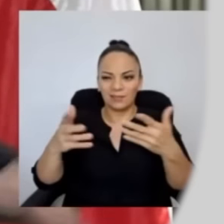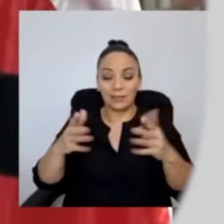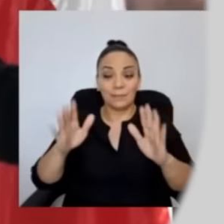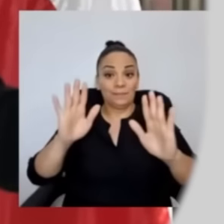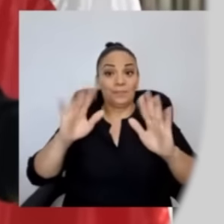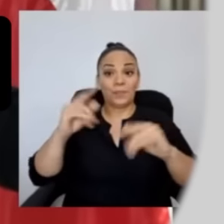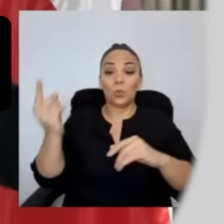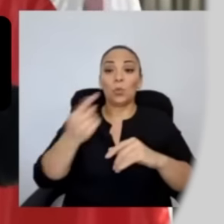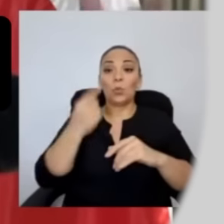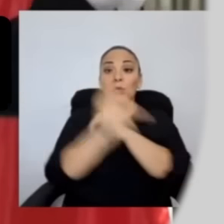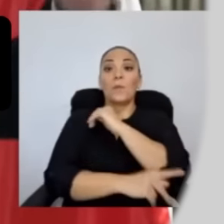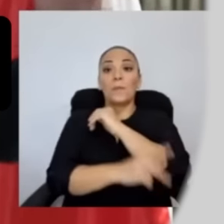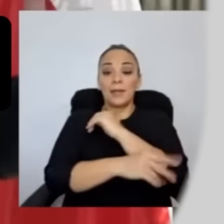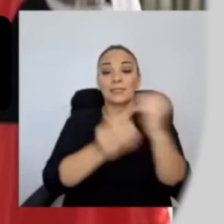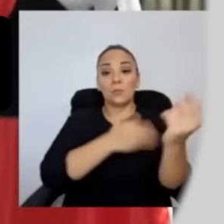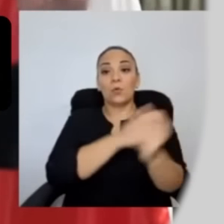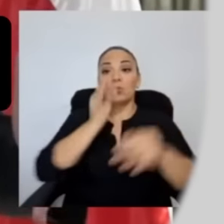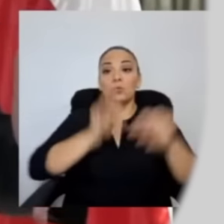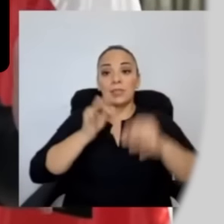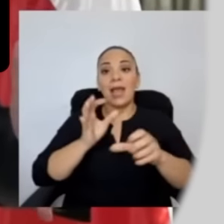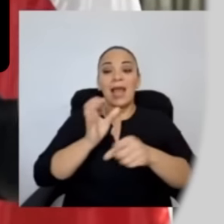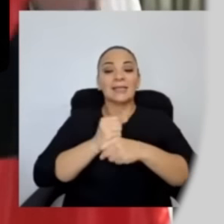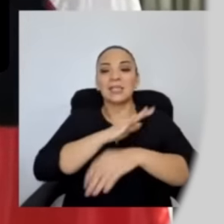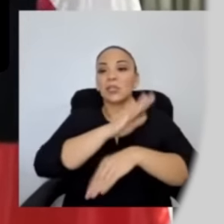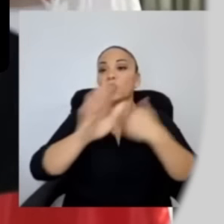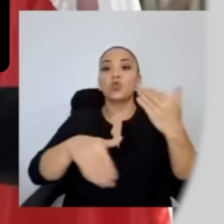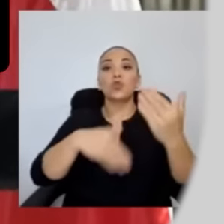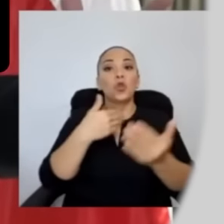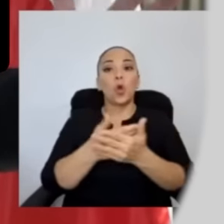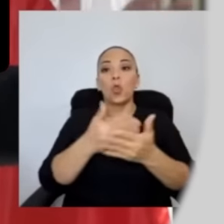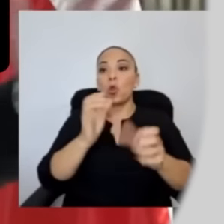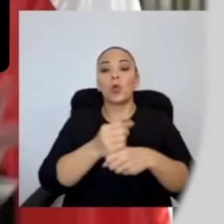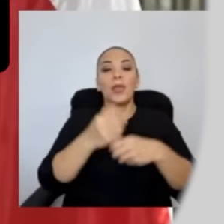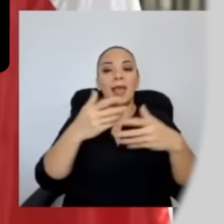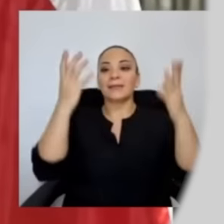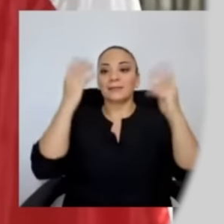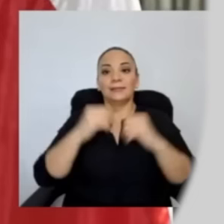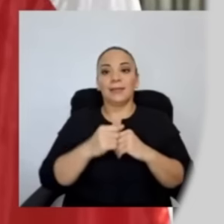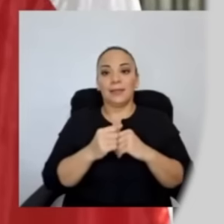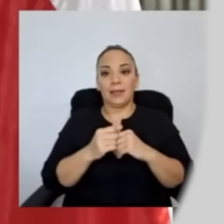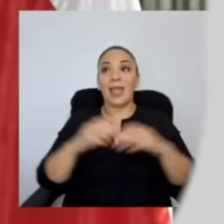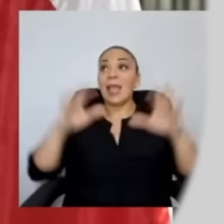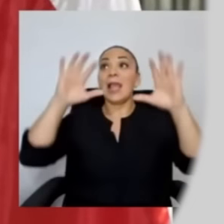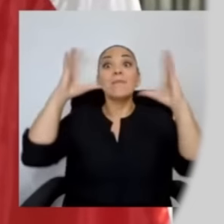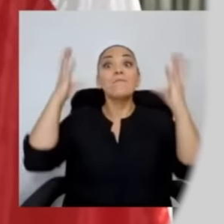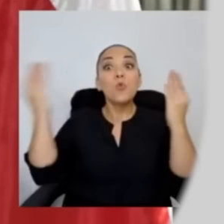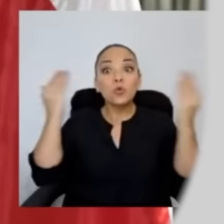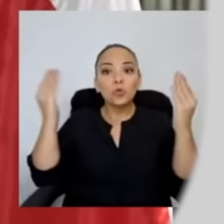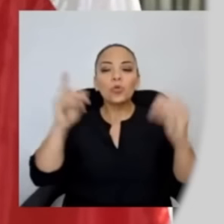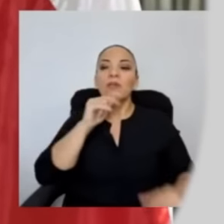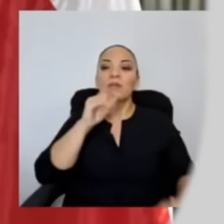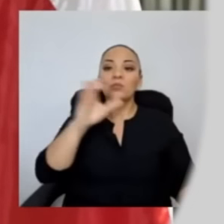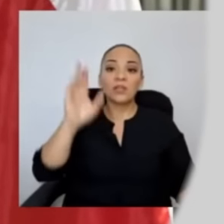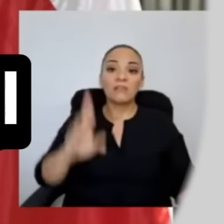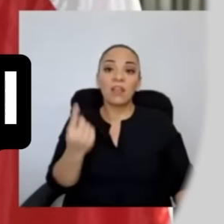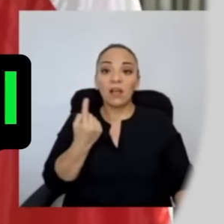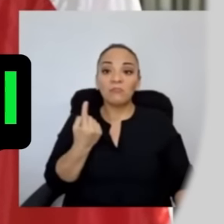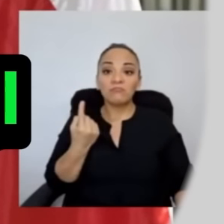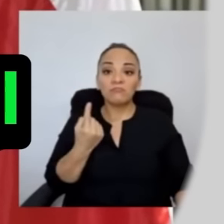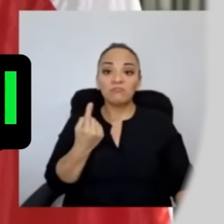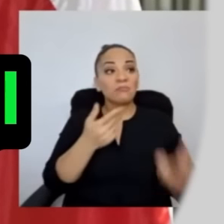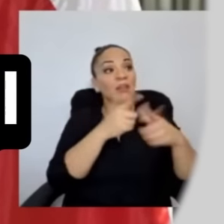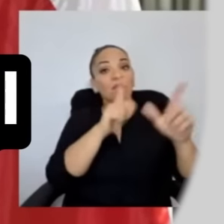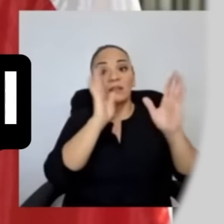país donde el Poder Judicial hace todo lo que hace en el mundo es Costa Rica. Y en la mayoría de los países la